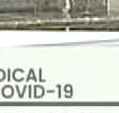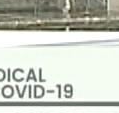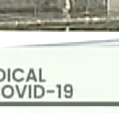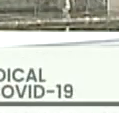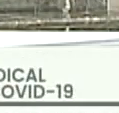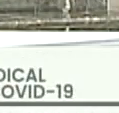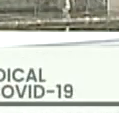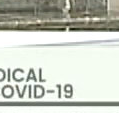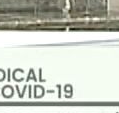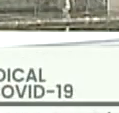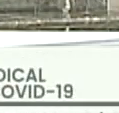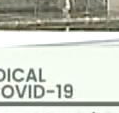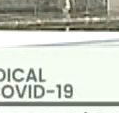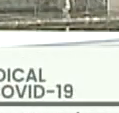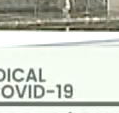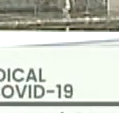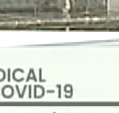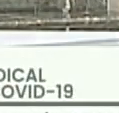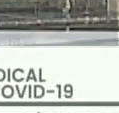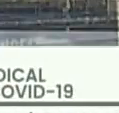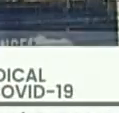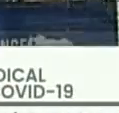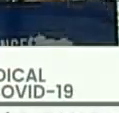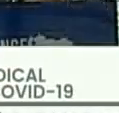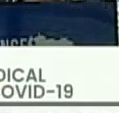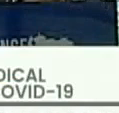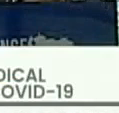que, vicepresidenta, como se lo había informado,